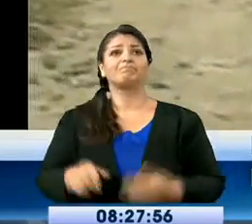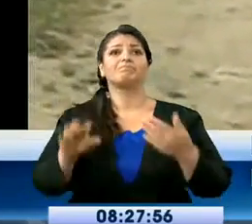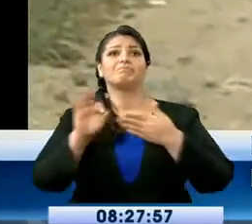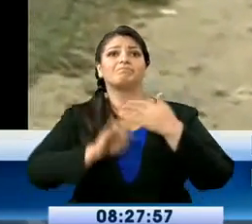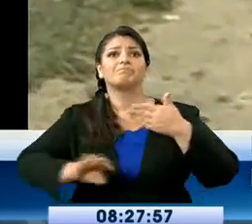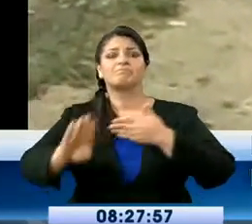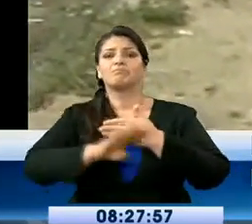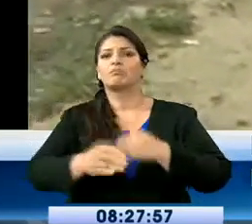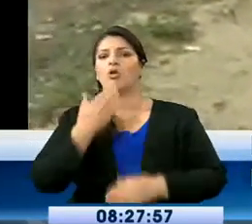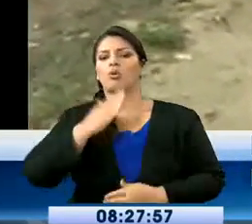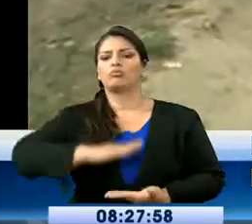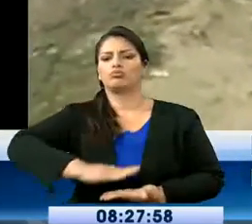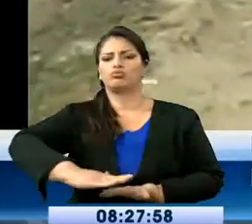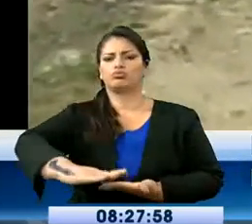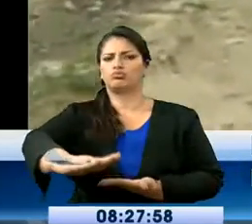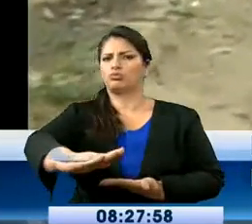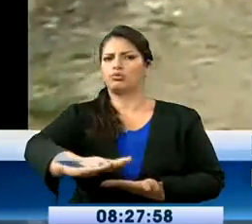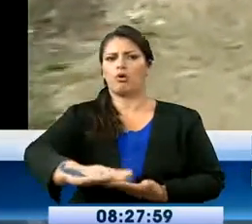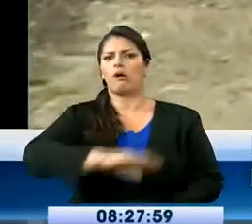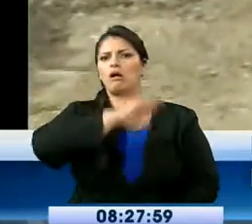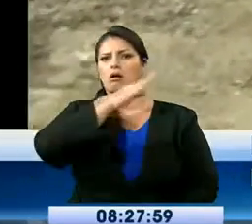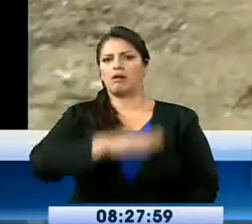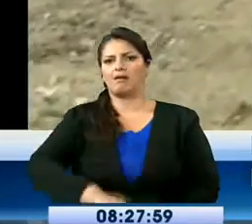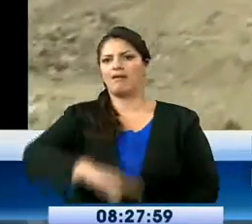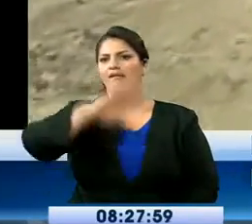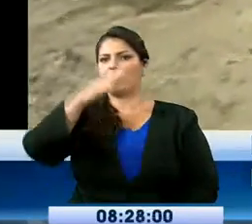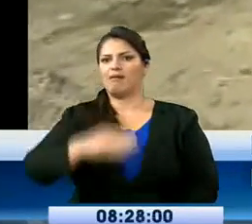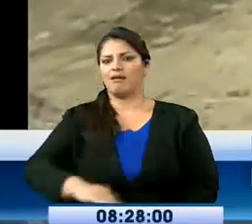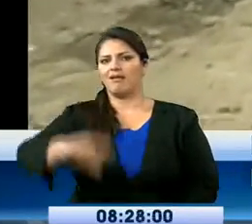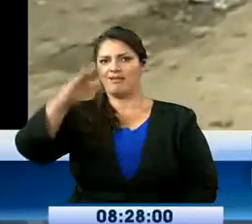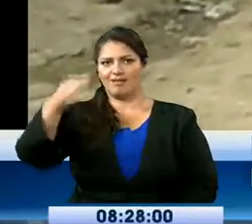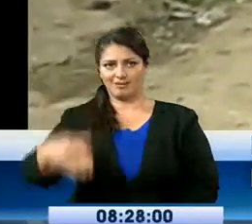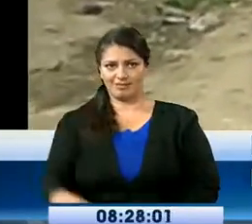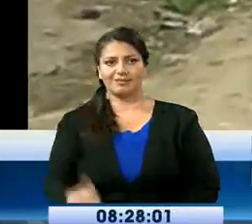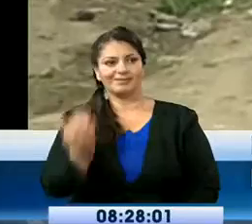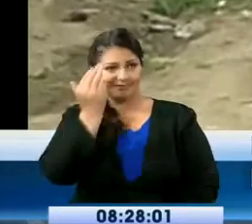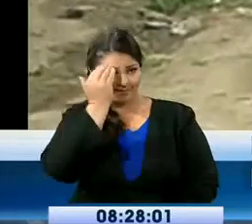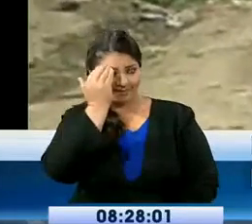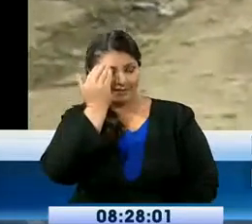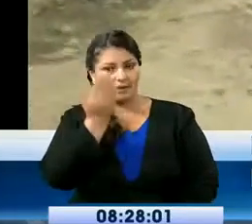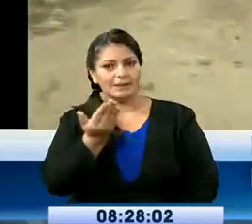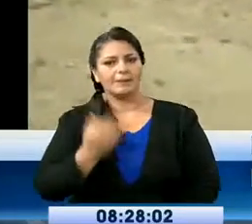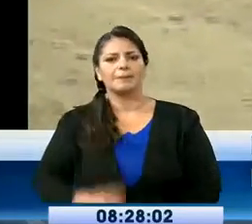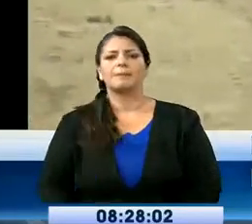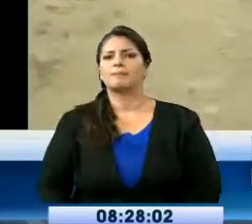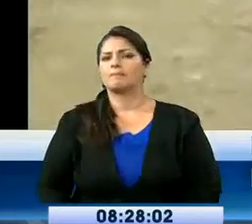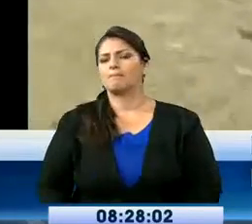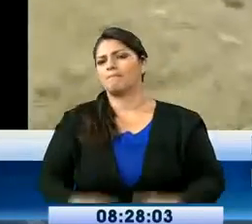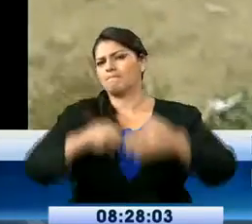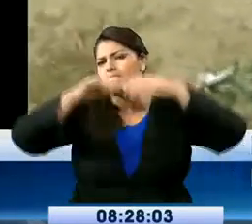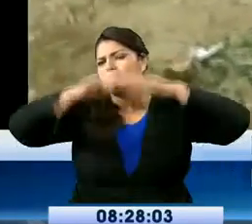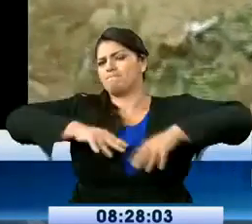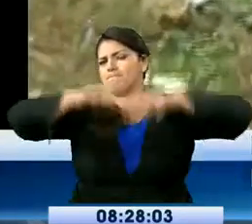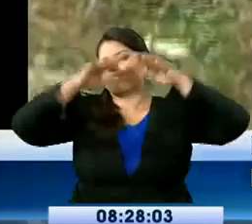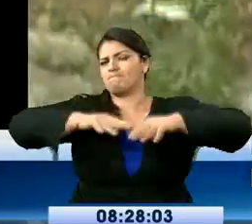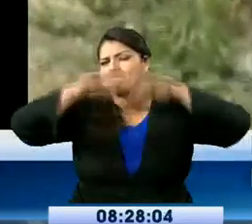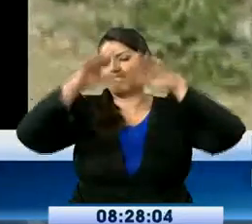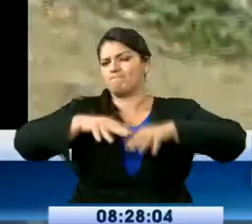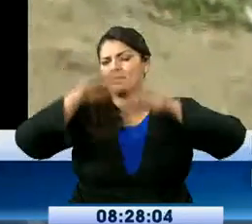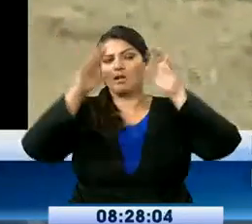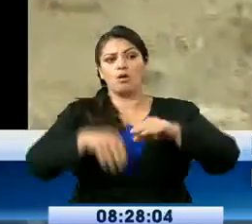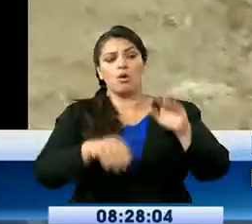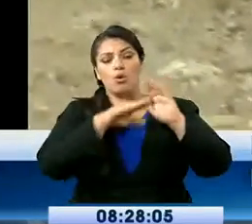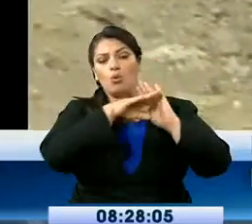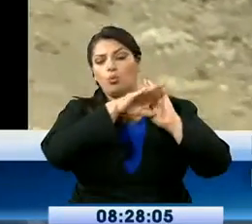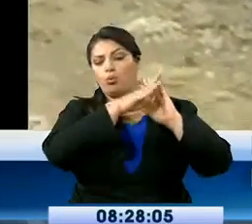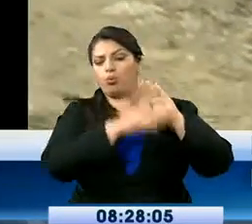y bajadas. El agua de las partes altas viene, va partiendo lo que, bueno, lo que serían calles, porque en verdad no son